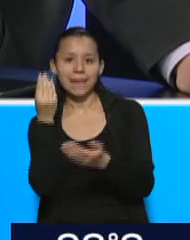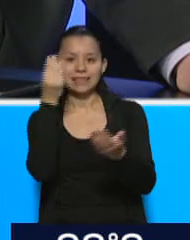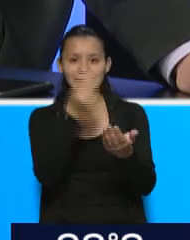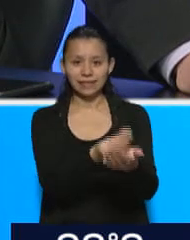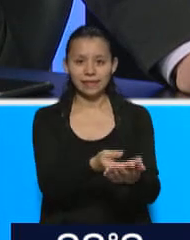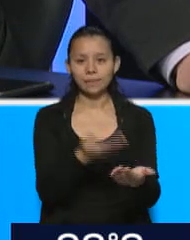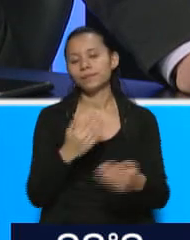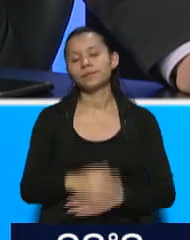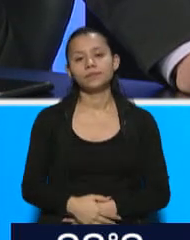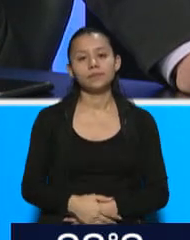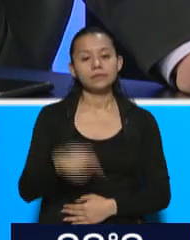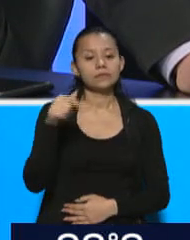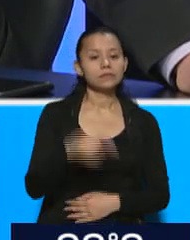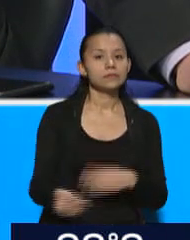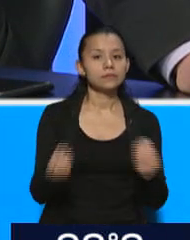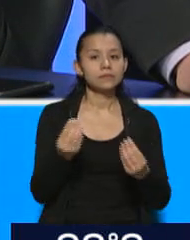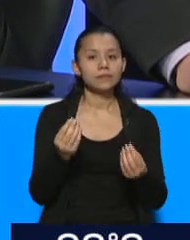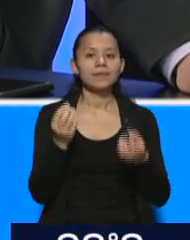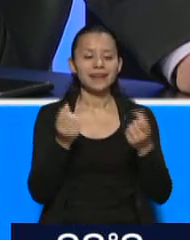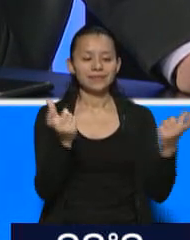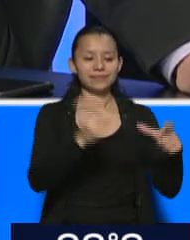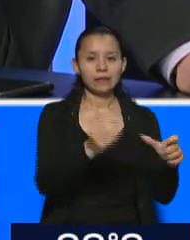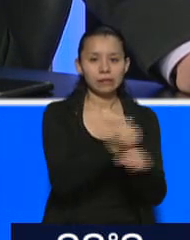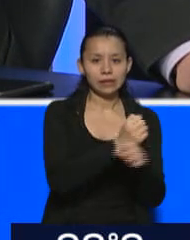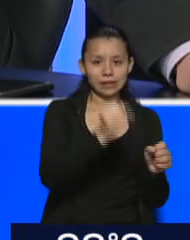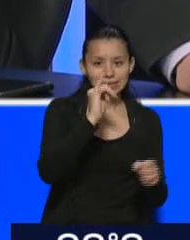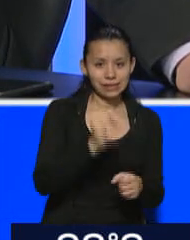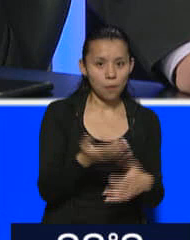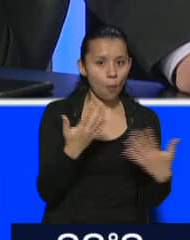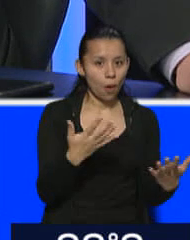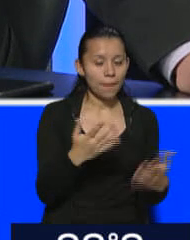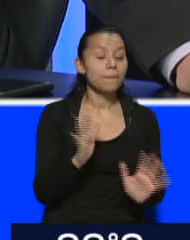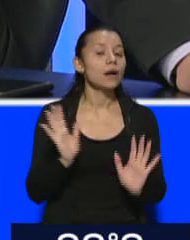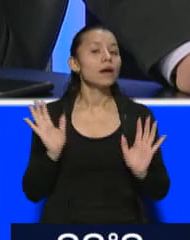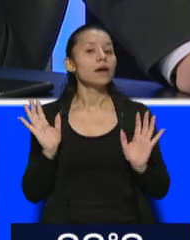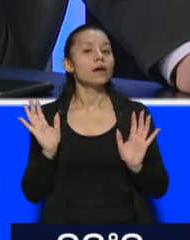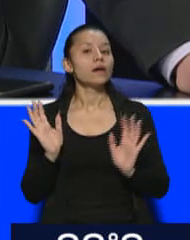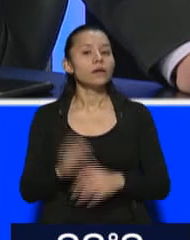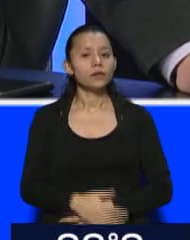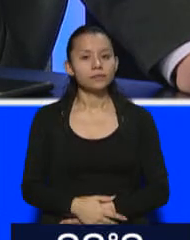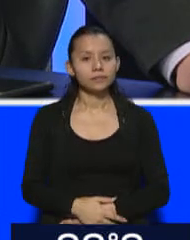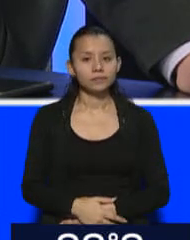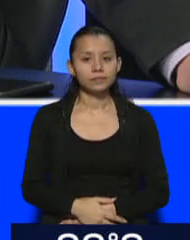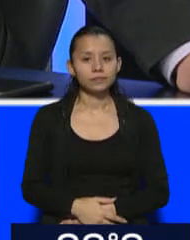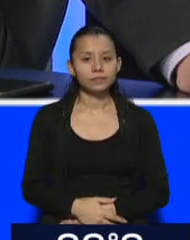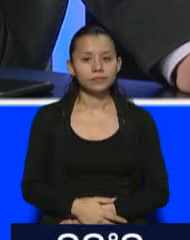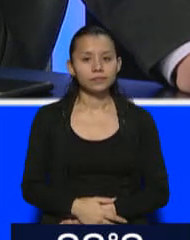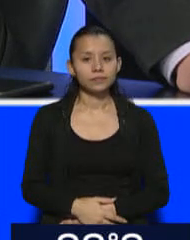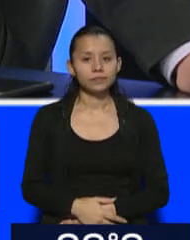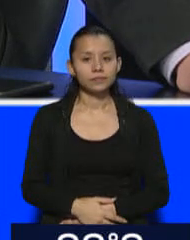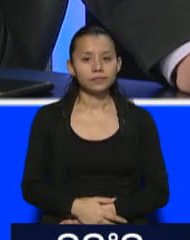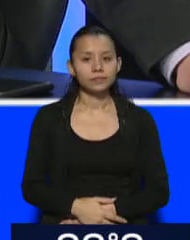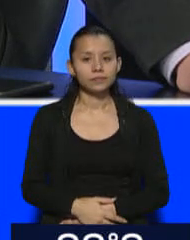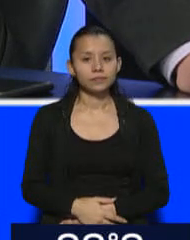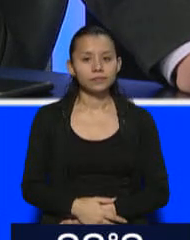al oficialismo para darle media sanción, pero no para conseguir un endeudamiento extra, ya fuese para el rollover, que no